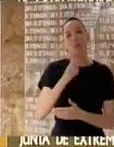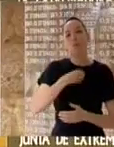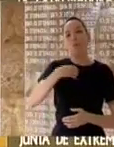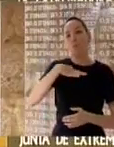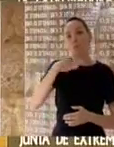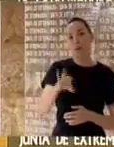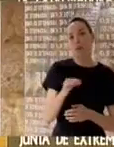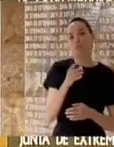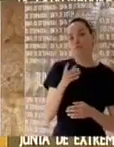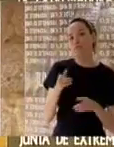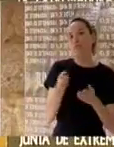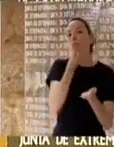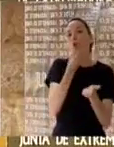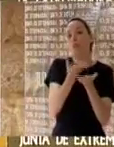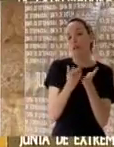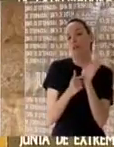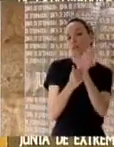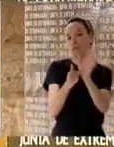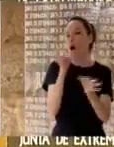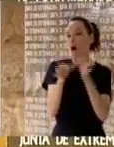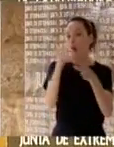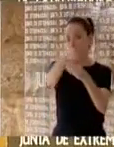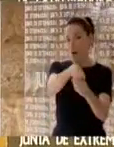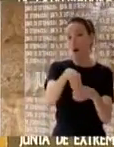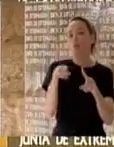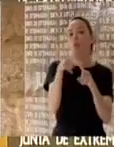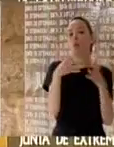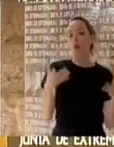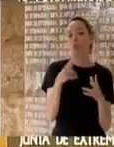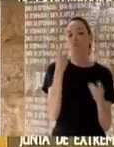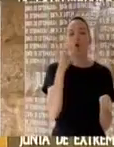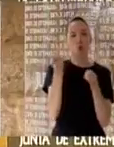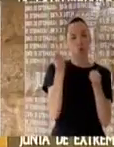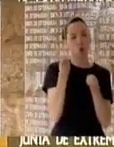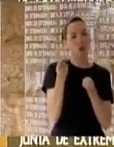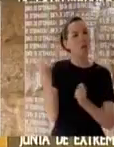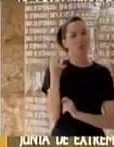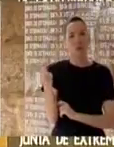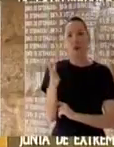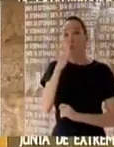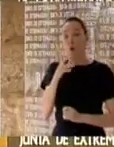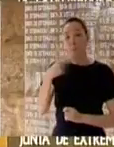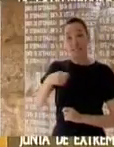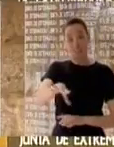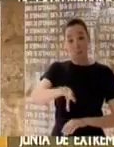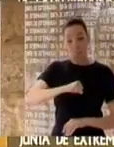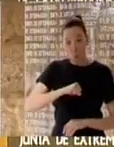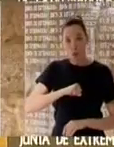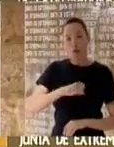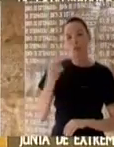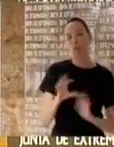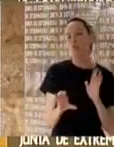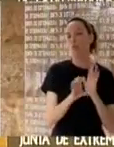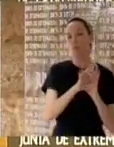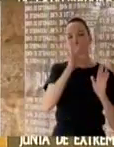iniciativa parlamentaria para regular lo que creo que es importante, y es la lealtad constitucional por parte de aquellos que